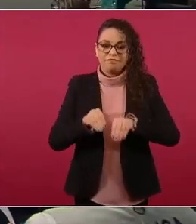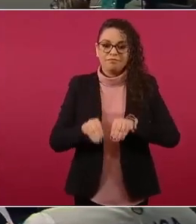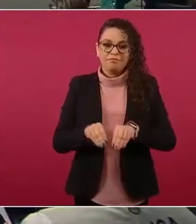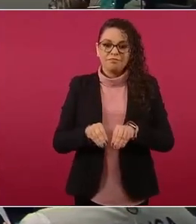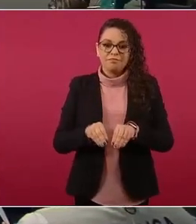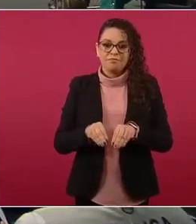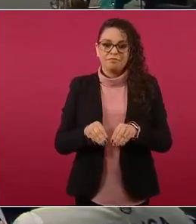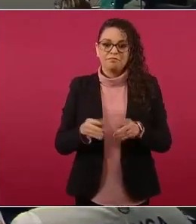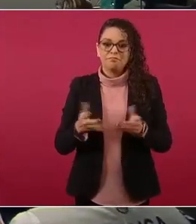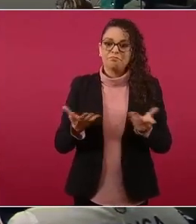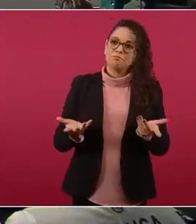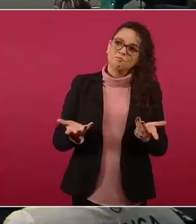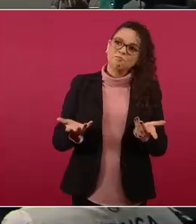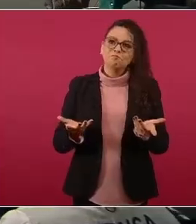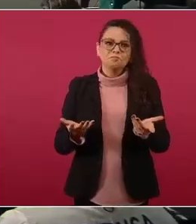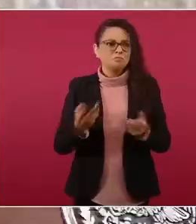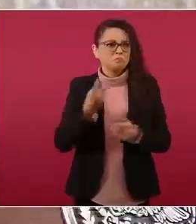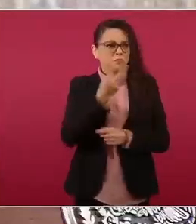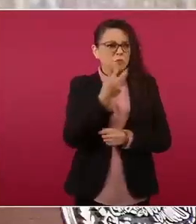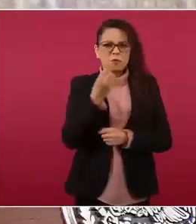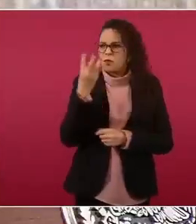Cuando menos dos o tres nuevos